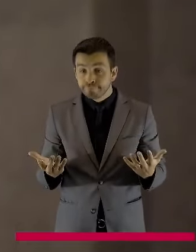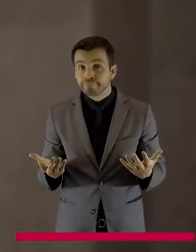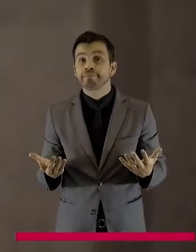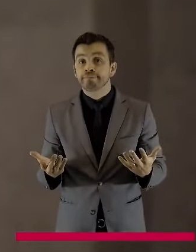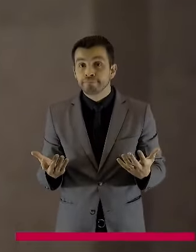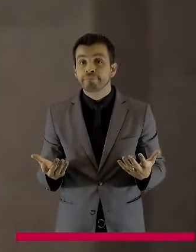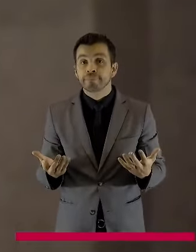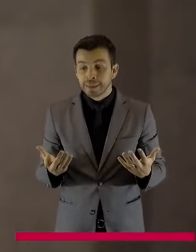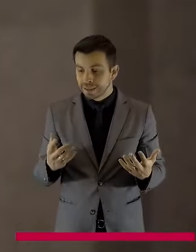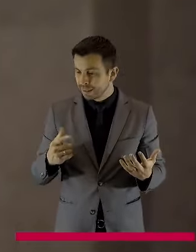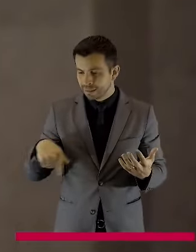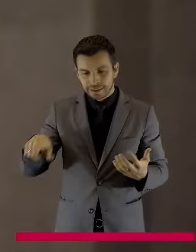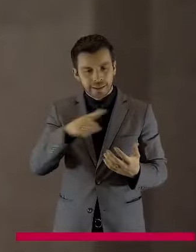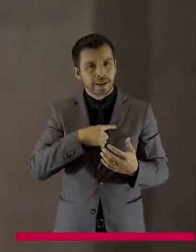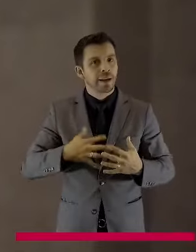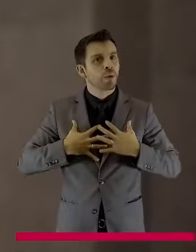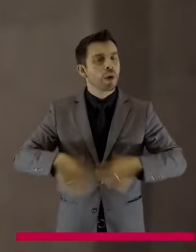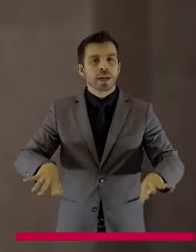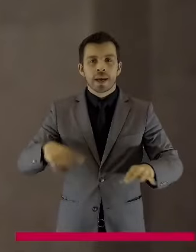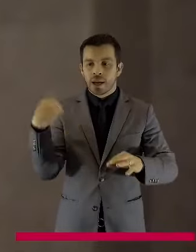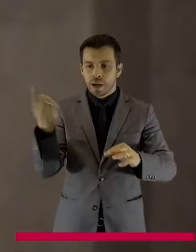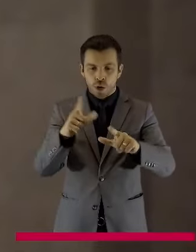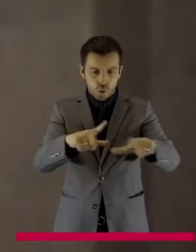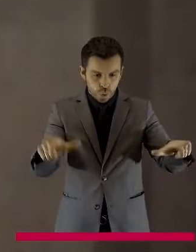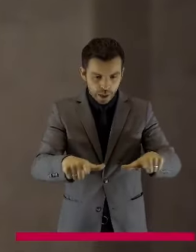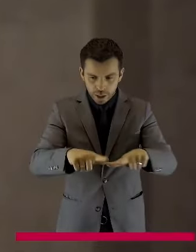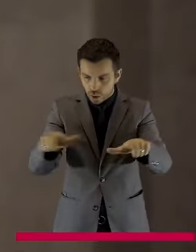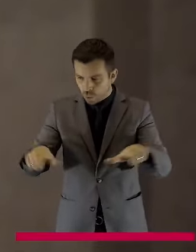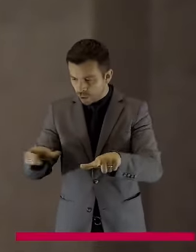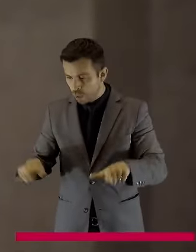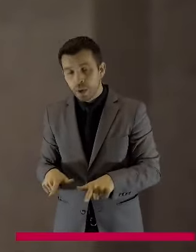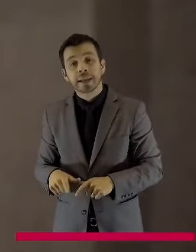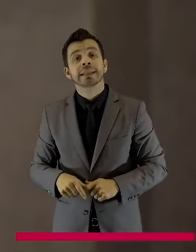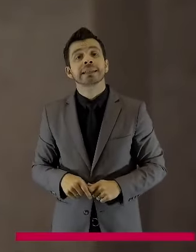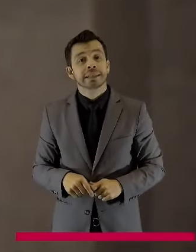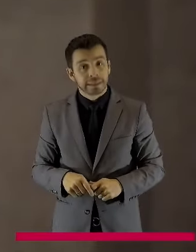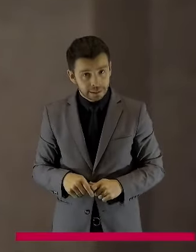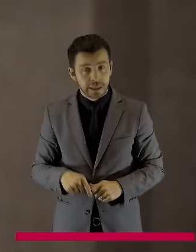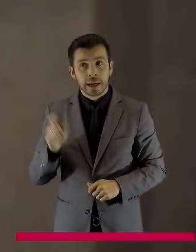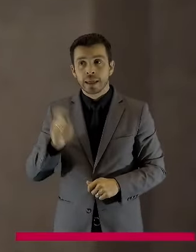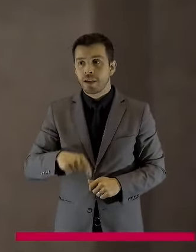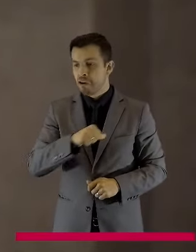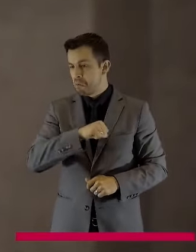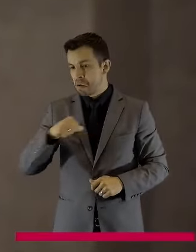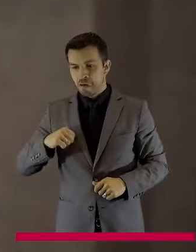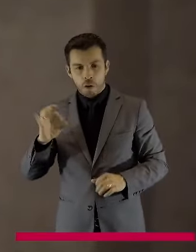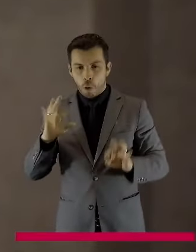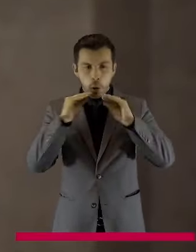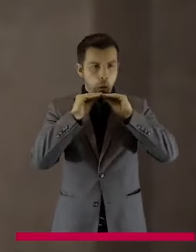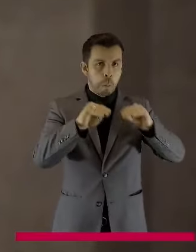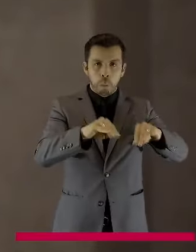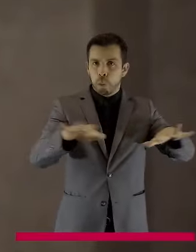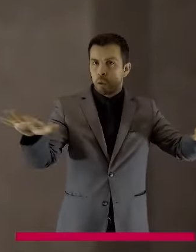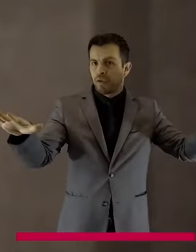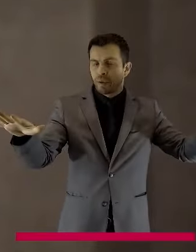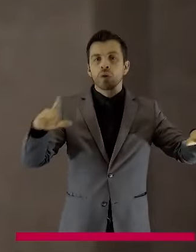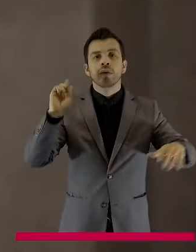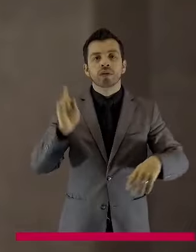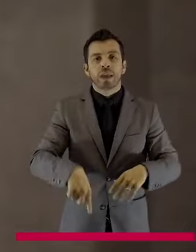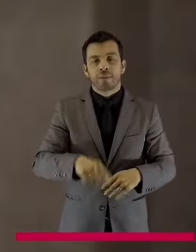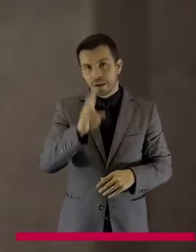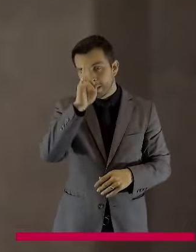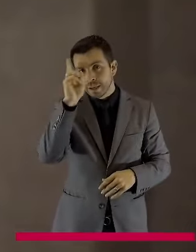en cualquier lugar de los que ocupamos, sean lugares privados o sean lugares